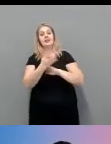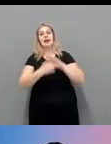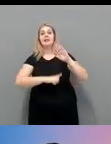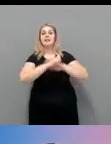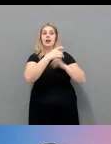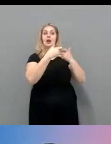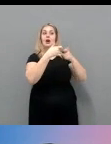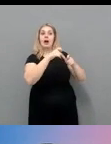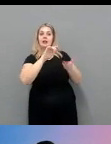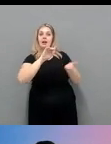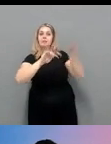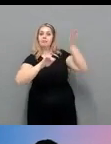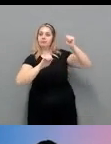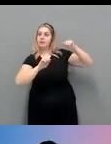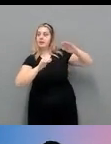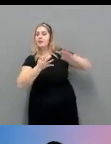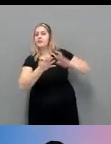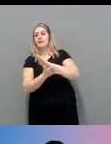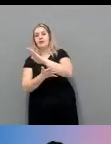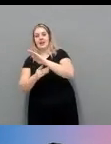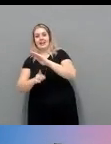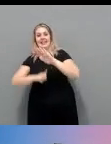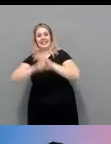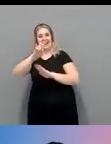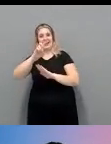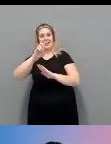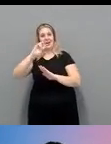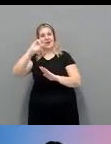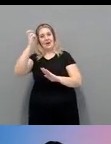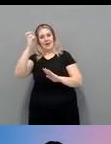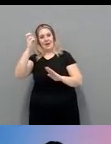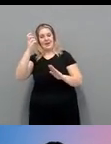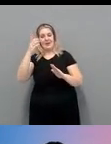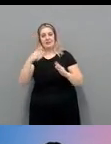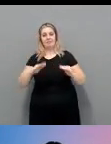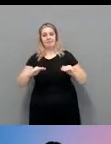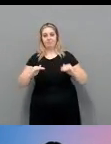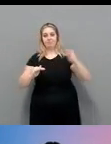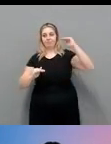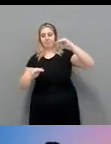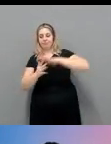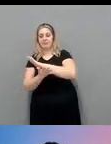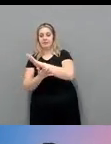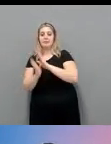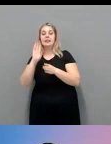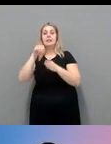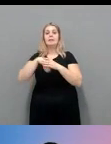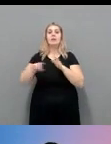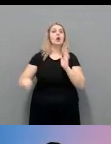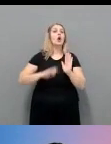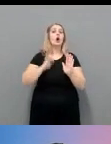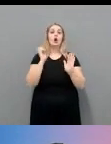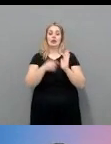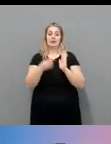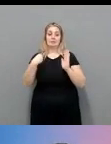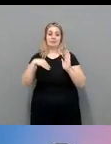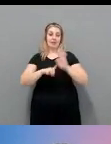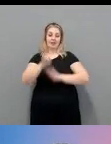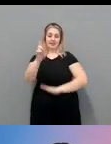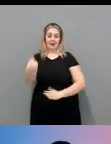área influye directamente en el desarrollo de otro área. La intervención es muy holística, al igual que el